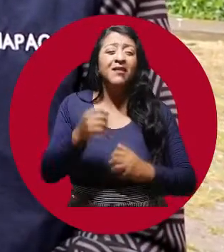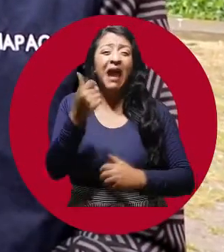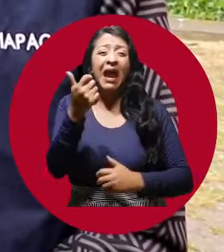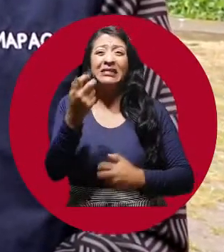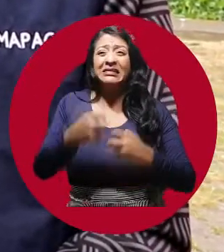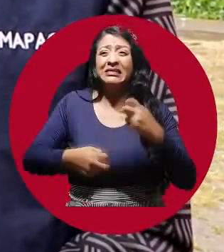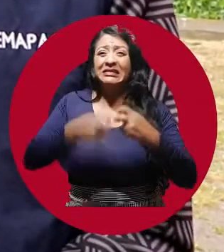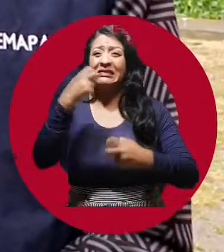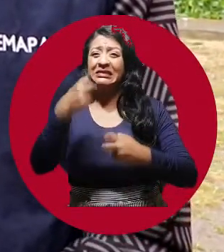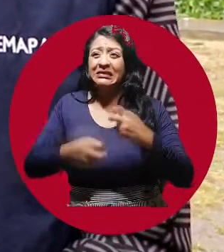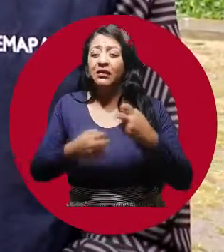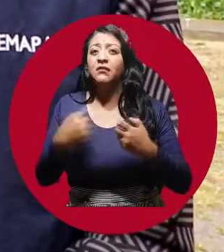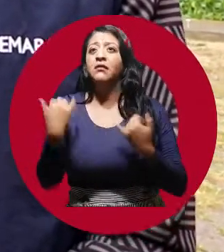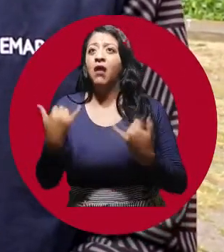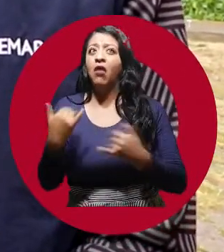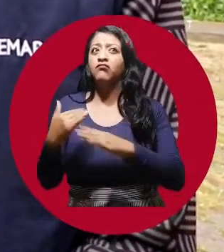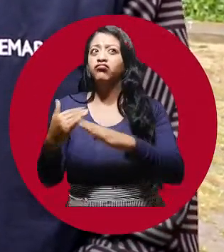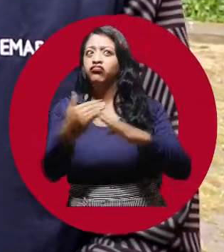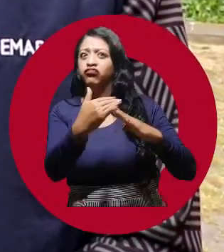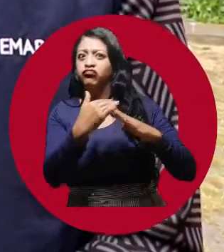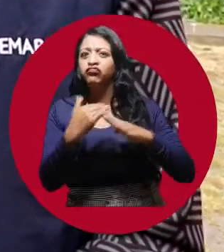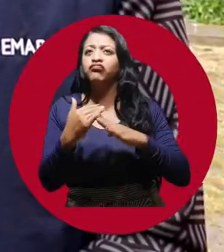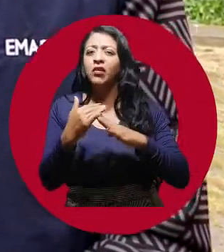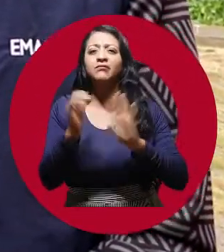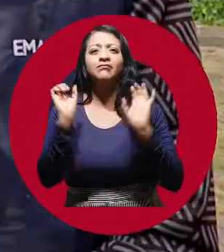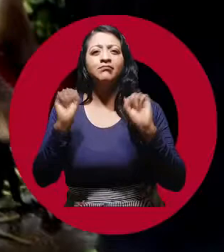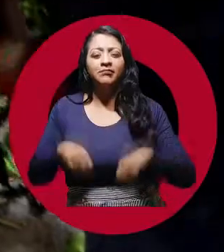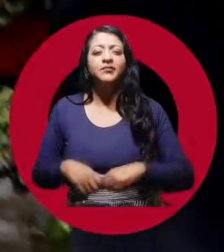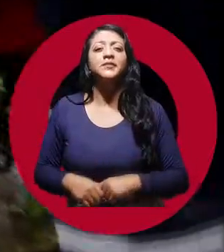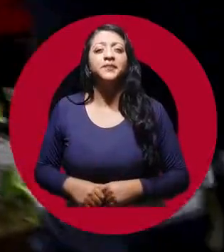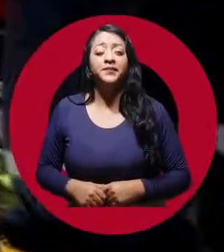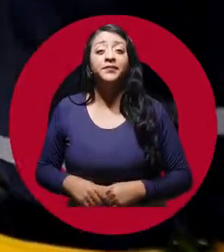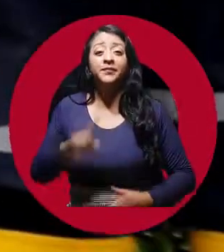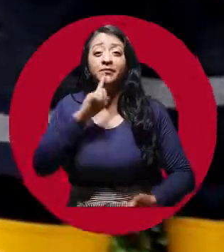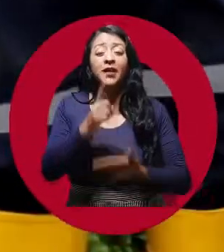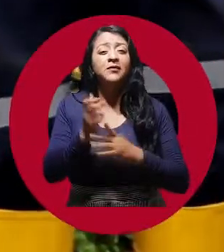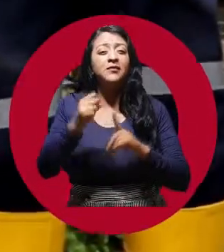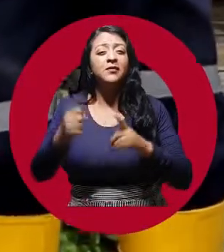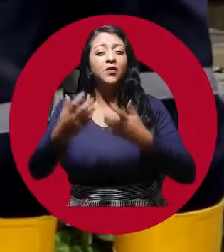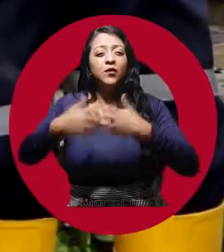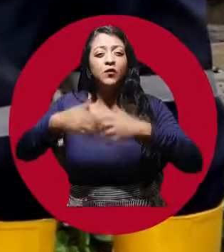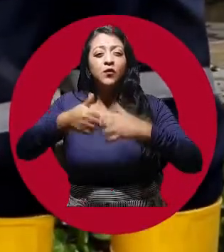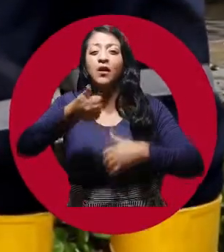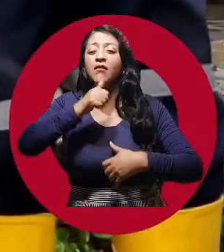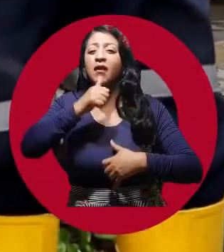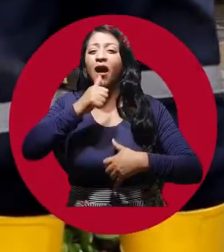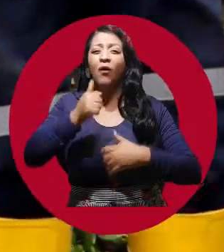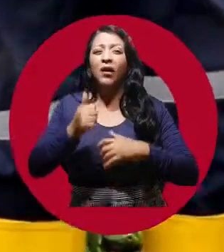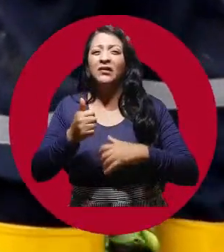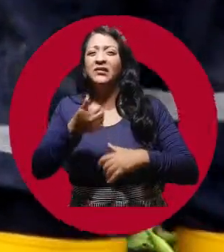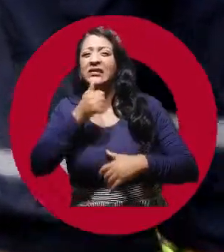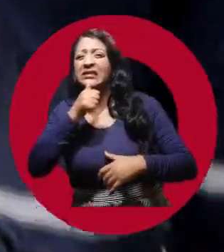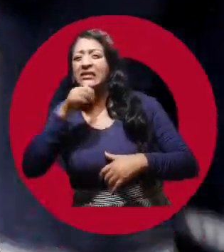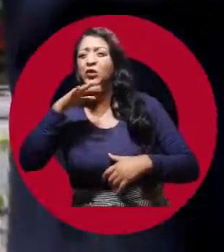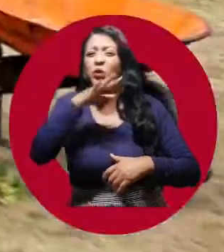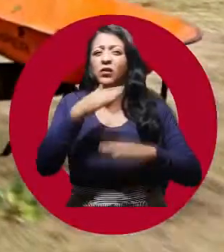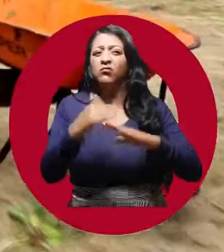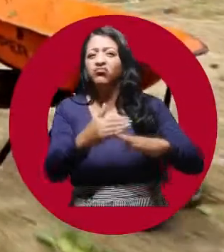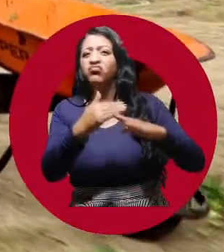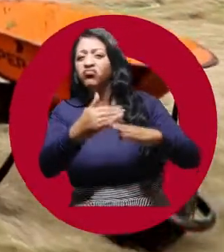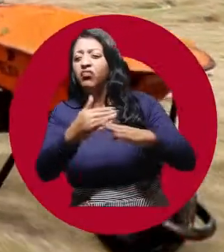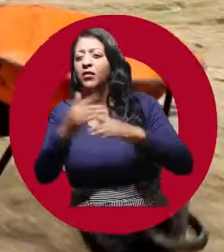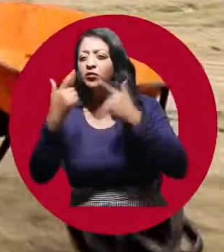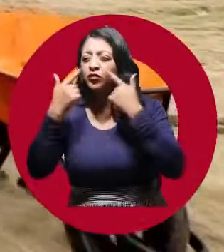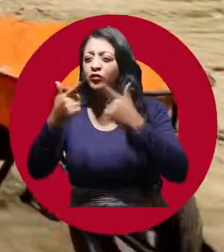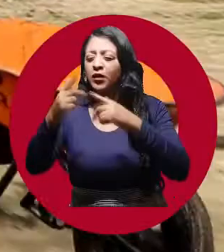de sufrir un proceso de eutroficación bastante acelerado. El objetivo del sistema de tratamiento de agua residual es la eliminación de